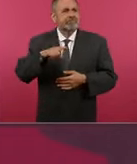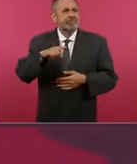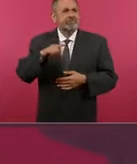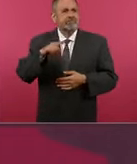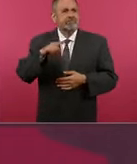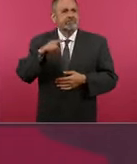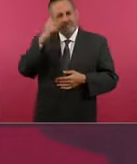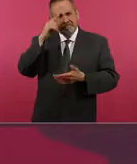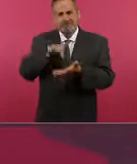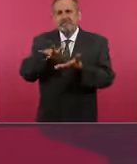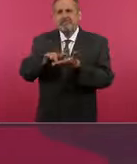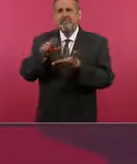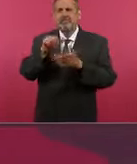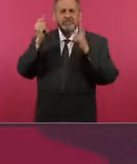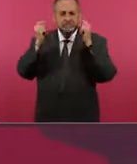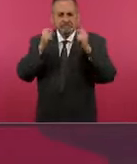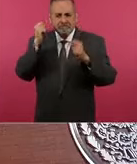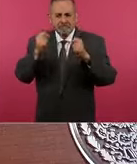turismo.